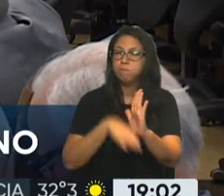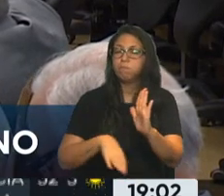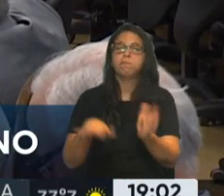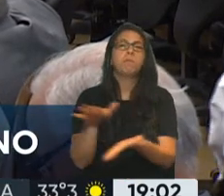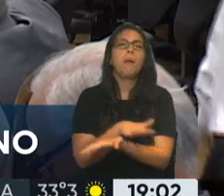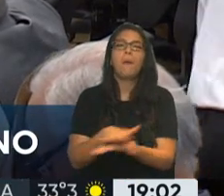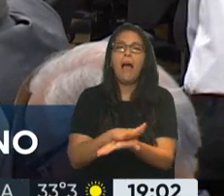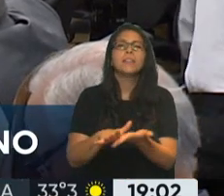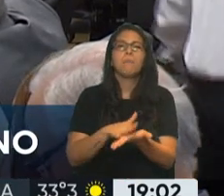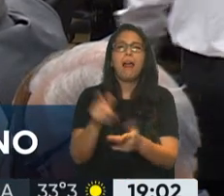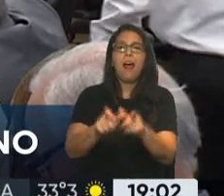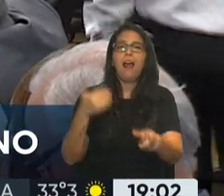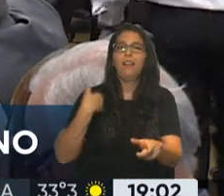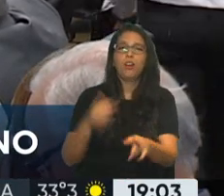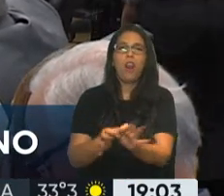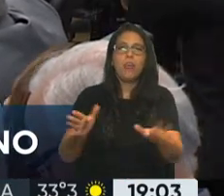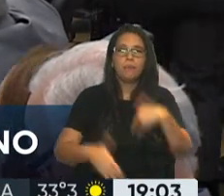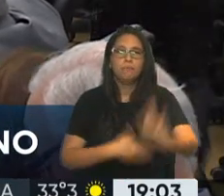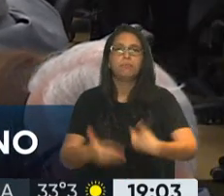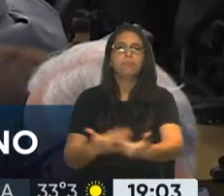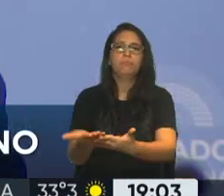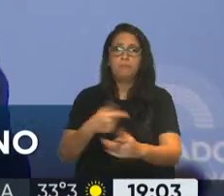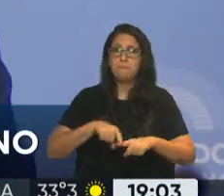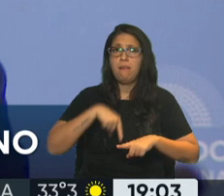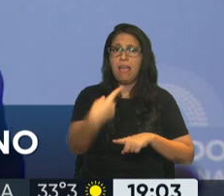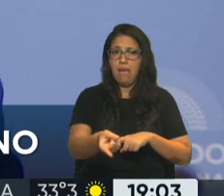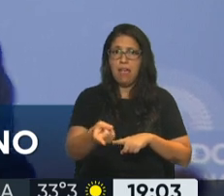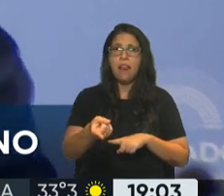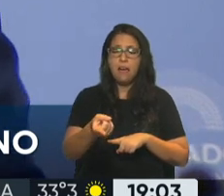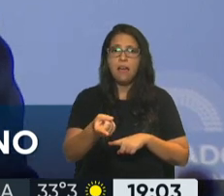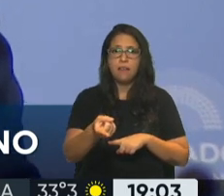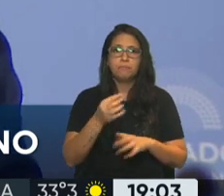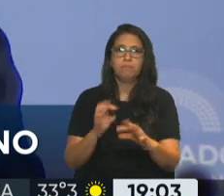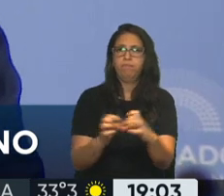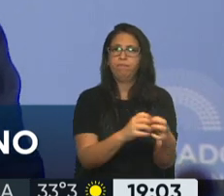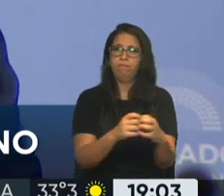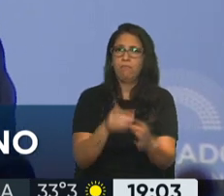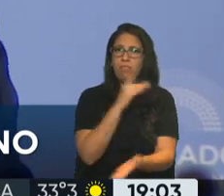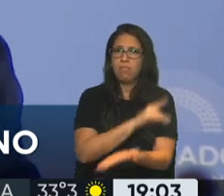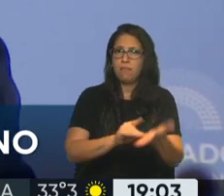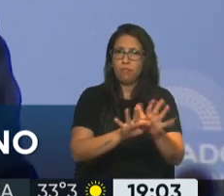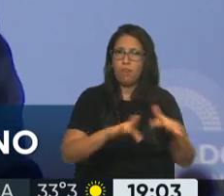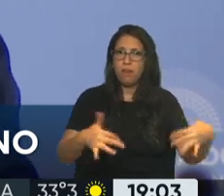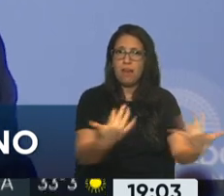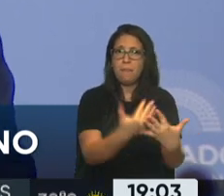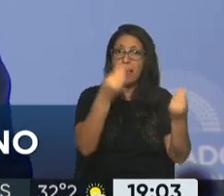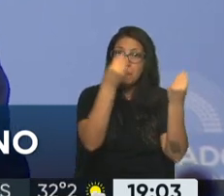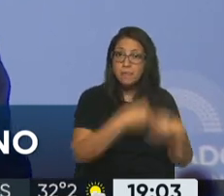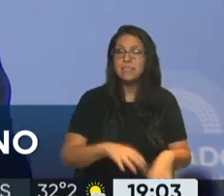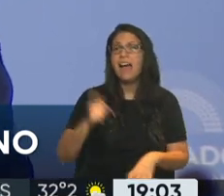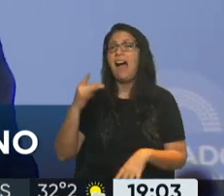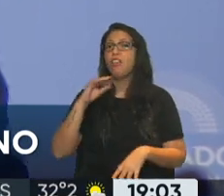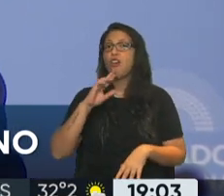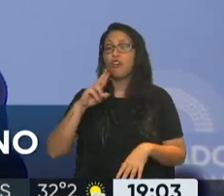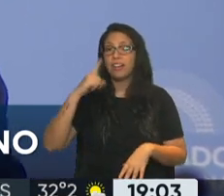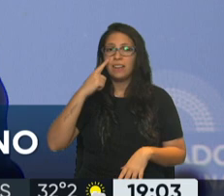libertad de los argentinos que se empezará a discutir mañana en comisiones de la cámara de diputados El Vocero Manuel adorni